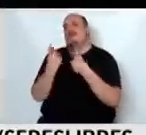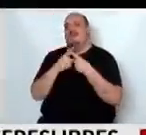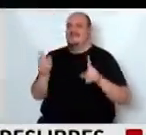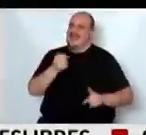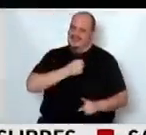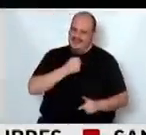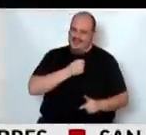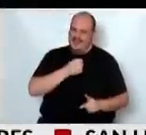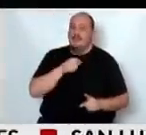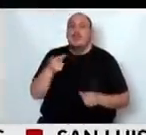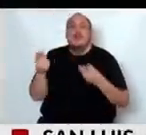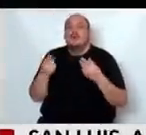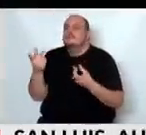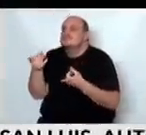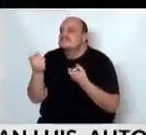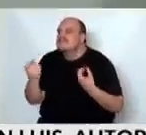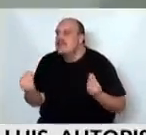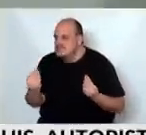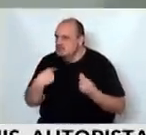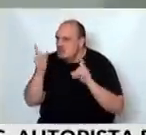importa, acompaño, ¿qué hay que hacer? ¿No?